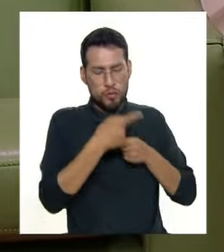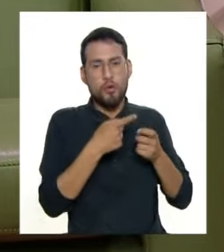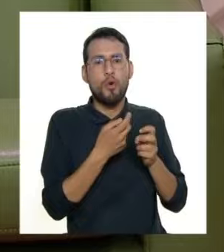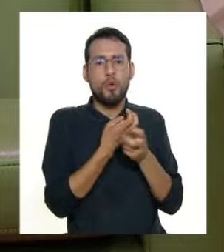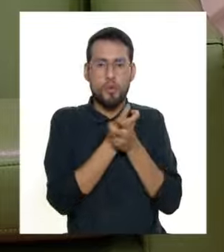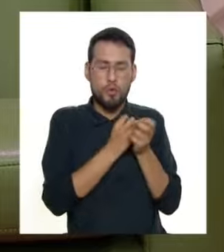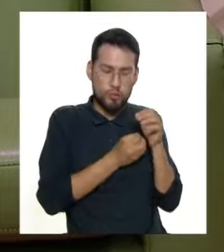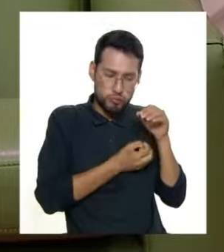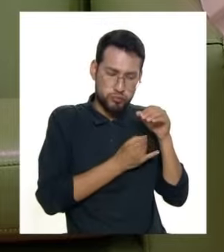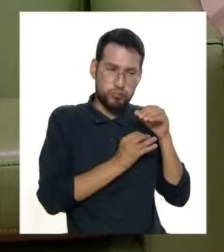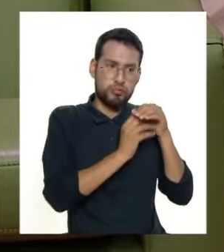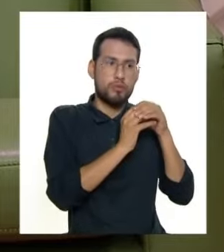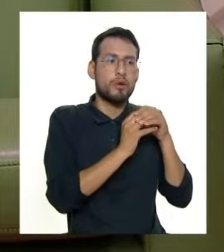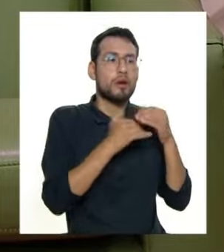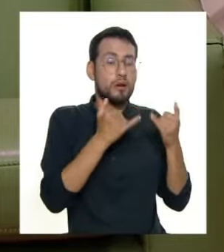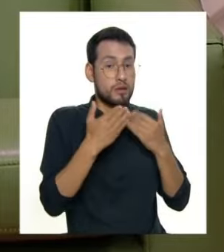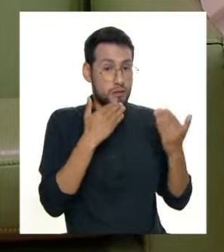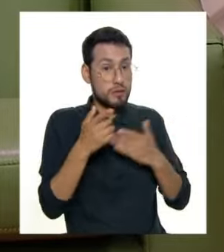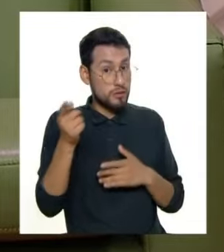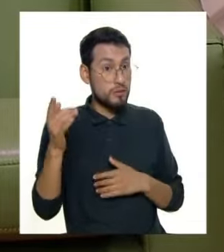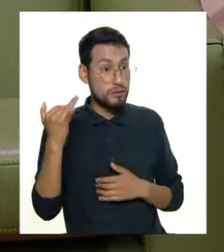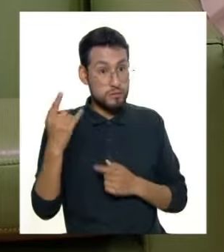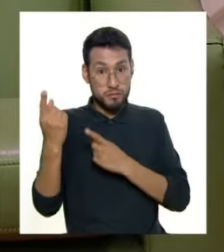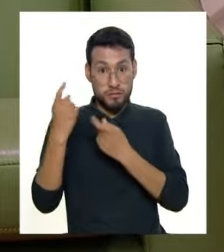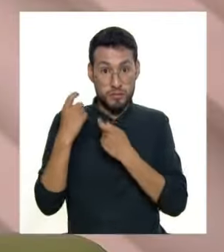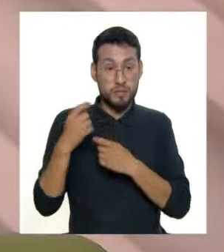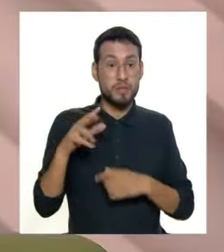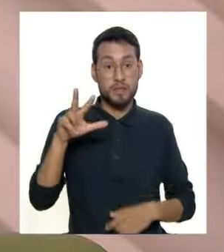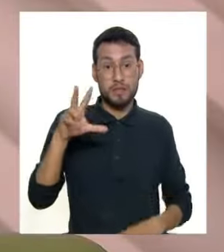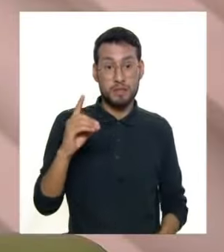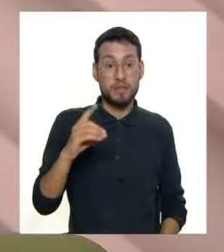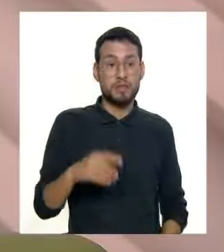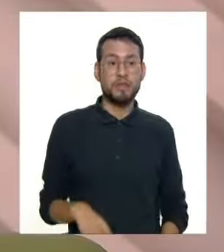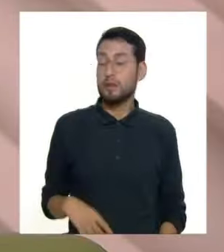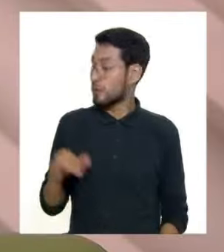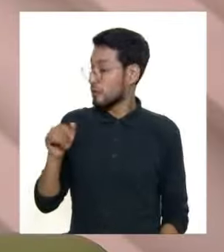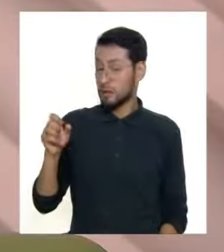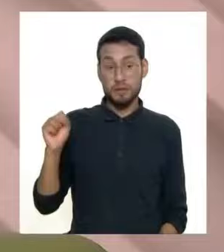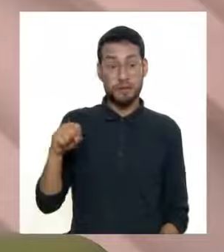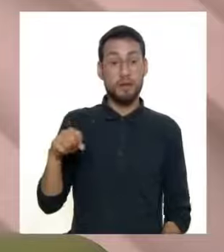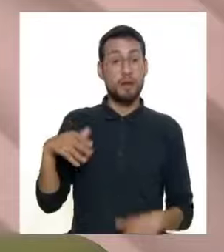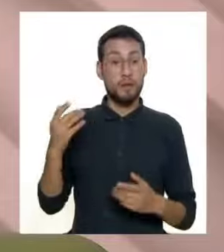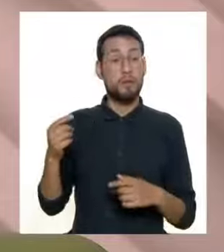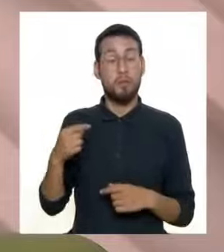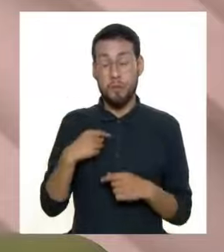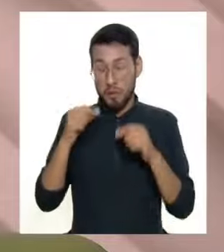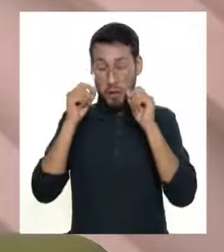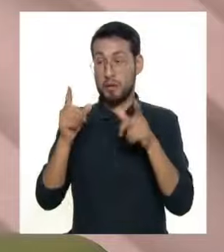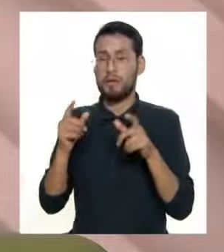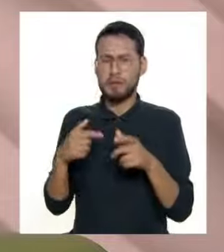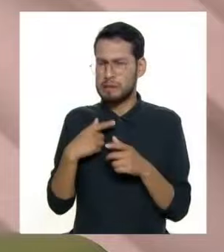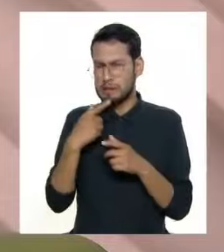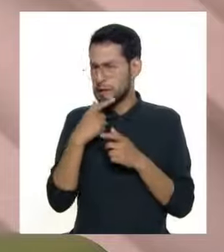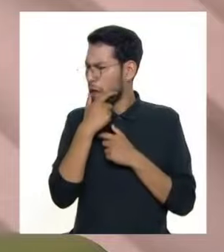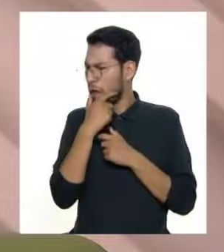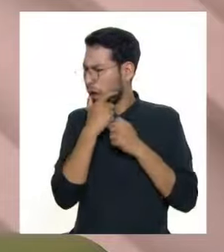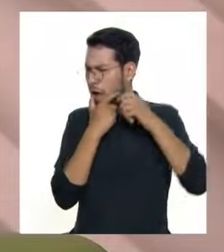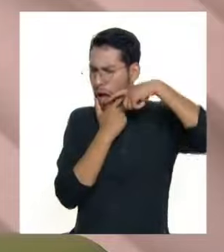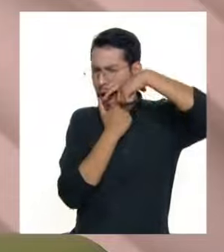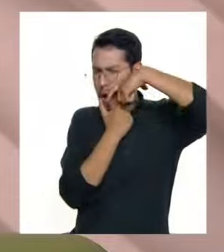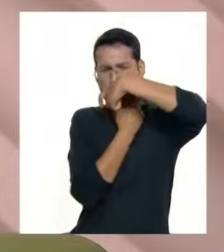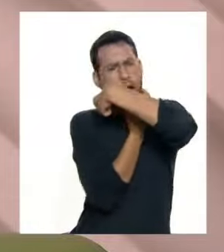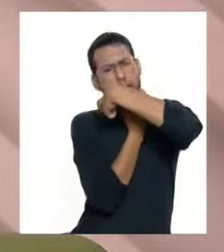hueso. Ah, no me digas. ¿No? Y justamente eso hablaban hace un poquito en la pregunta de 3D. Sí, estábamos hablando también de que usted me decía que hay días que yo me levanto y no encajan mis muelas de arriba